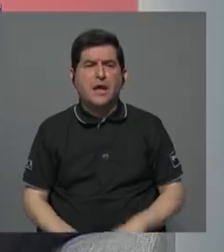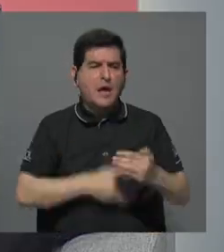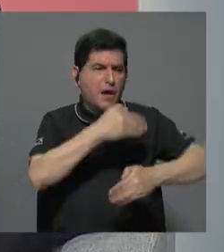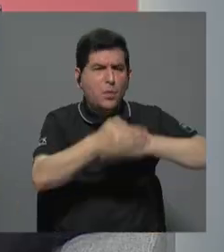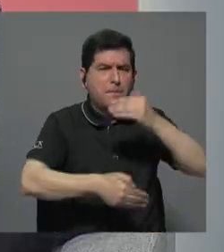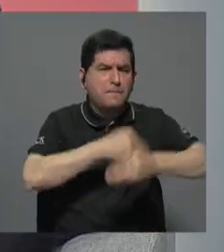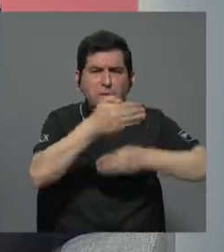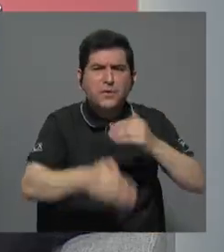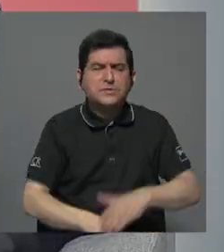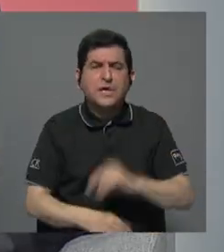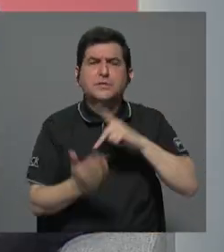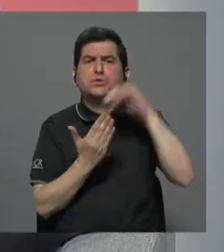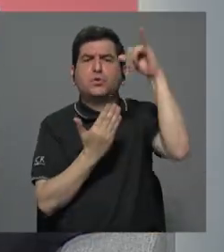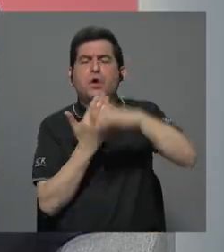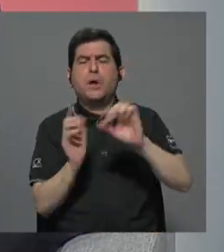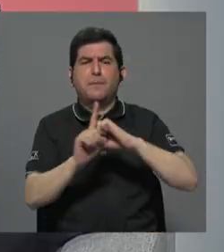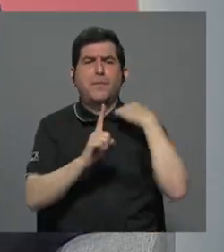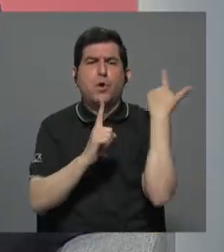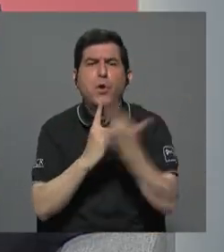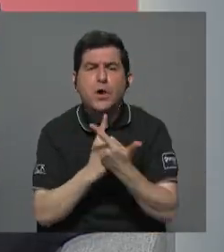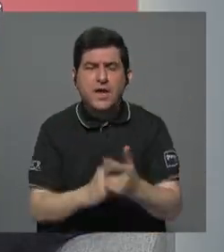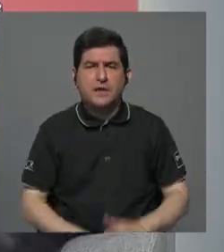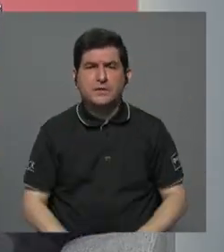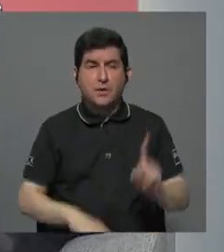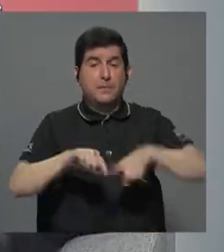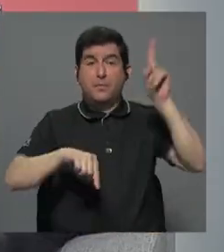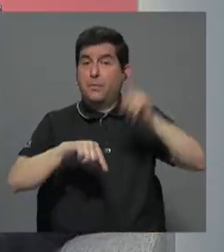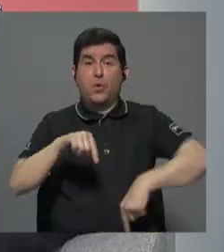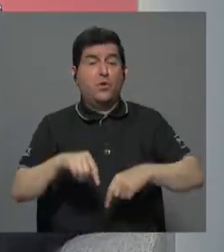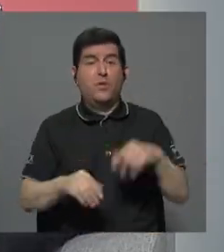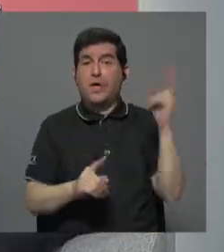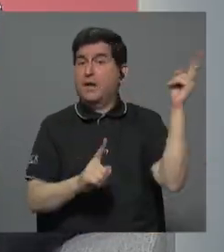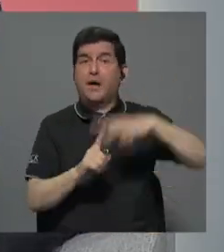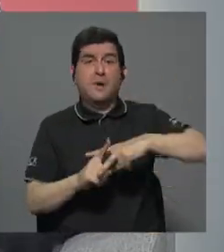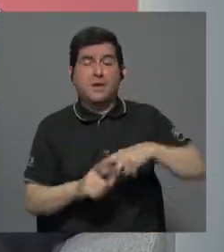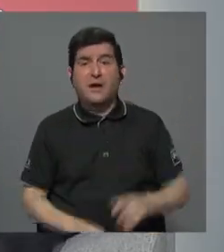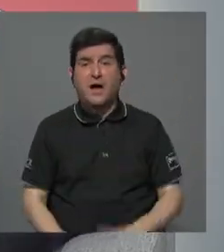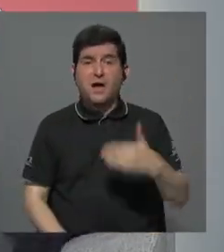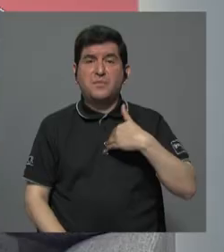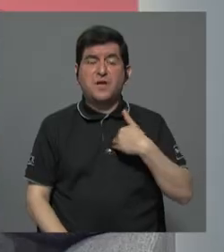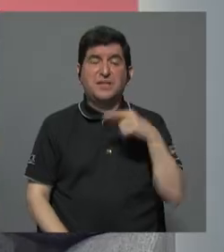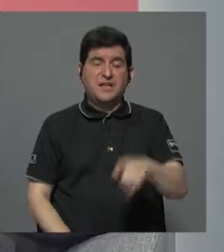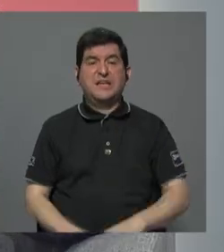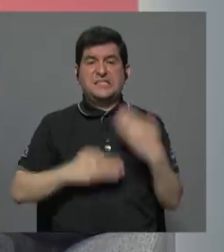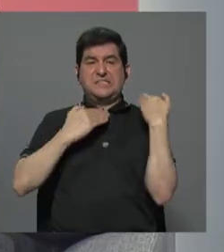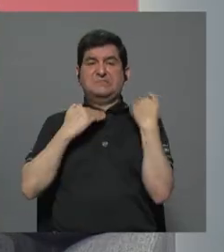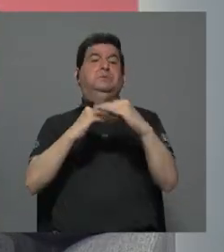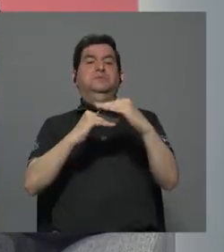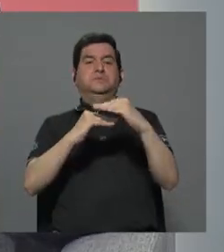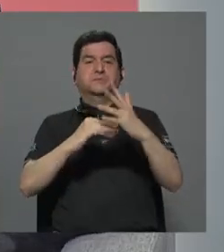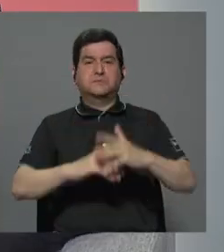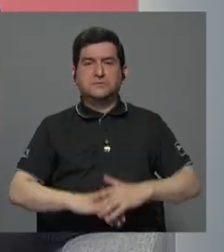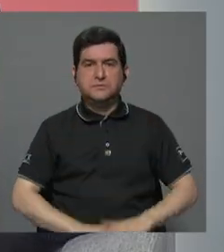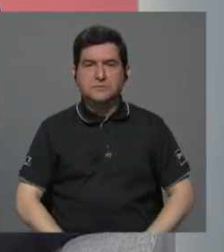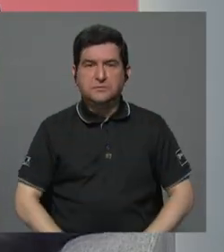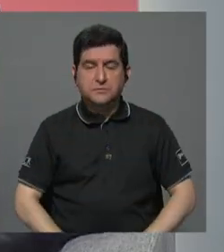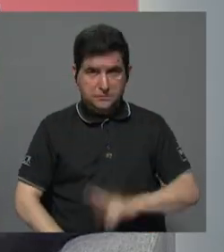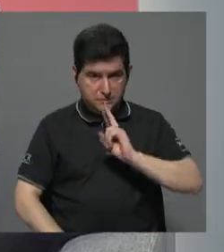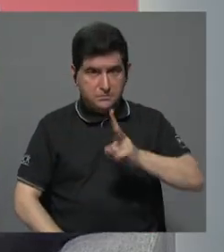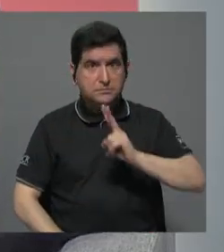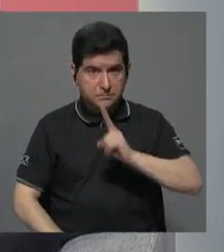proceso y a un proyecto social pues no se puede ejecutar porque se tiene esa camisa de fuerza para hacerlo así que